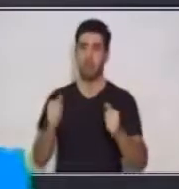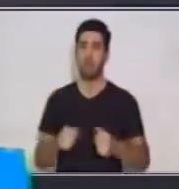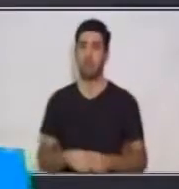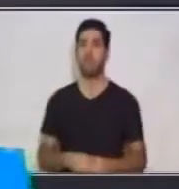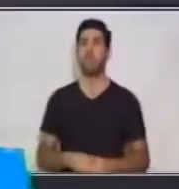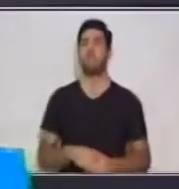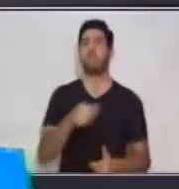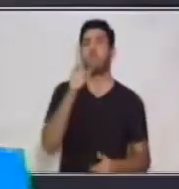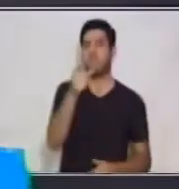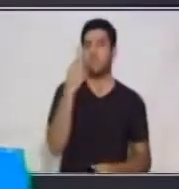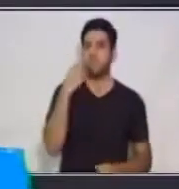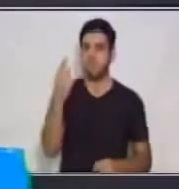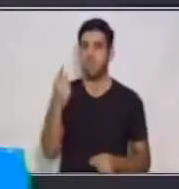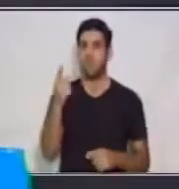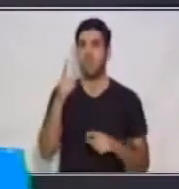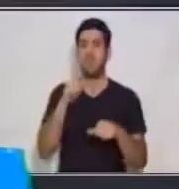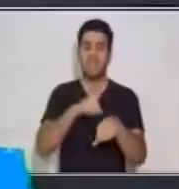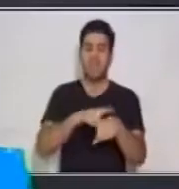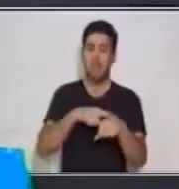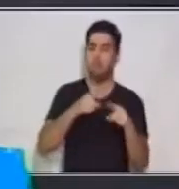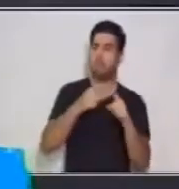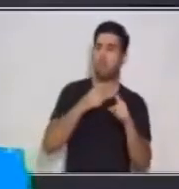vuelo? Muy bien.